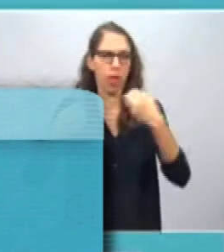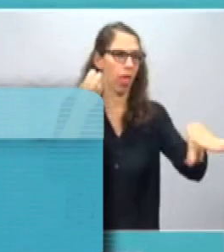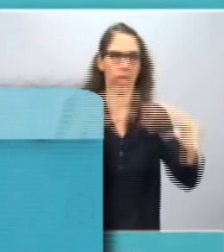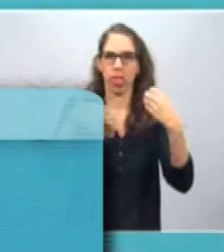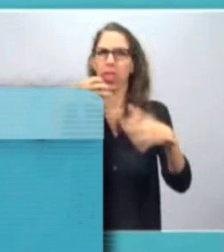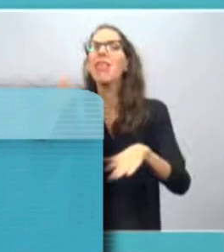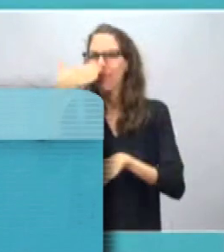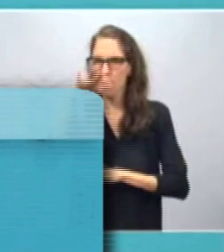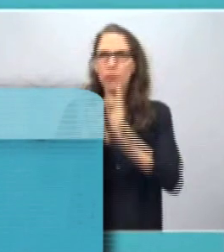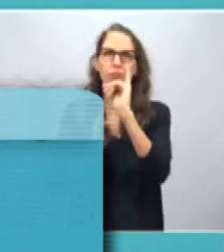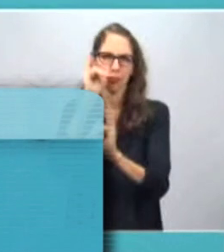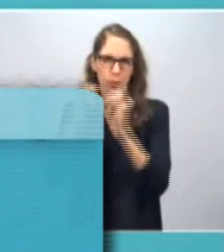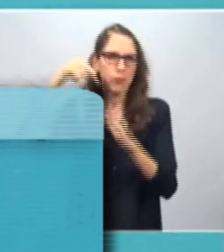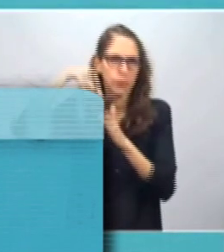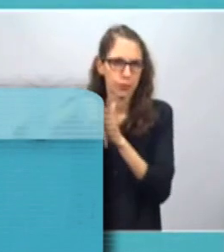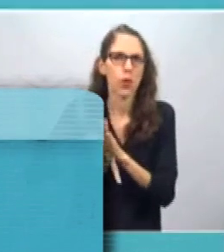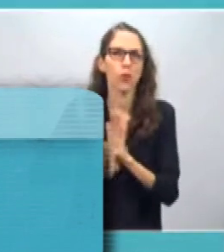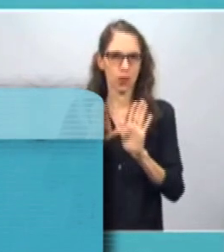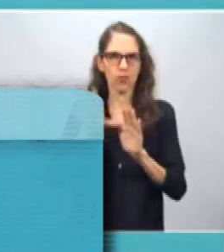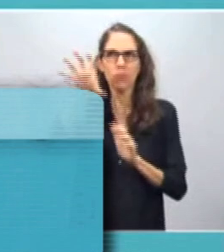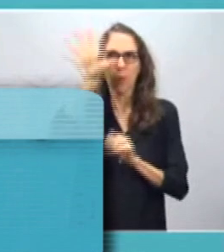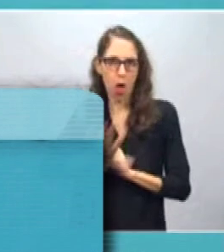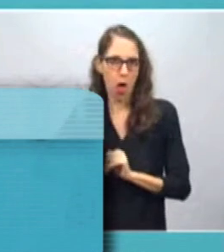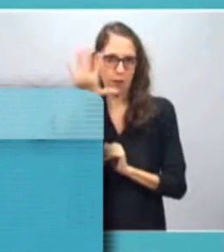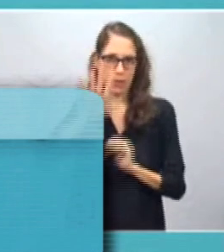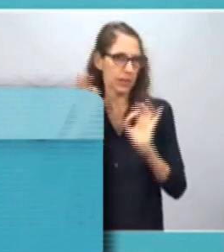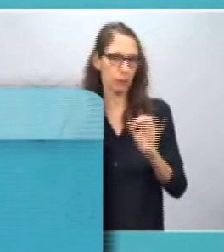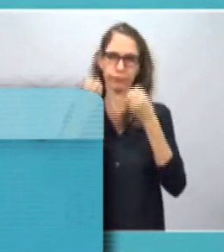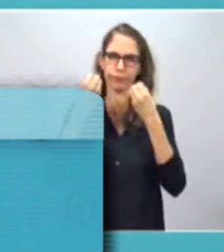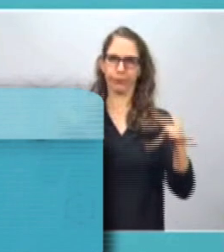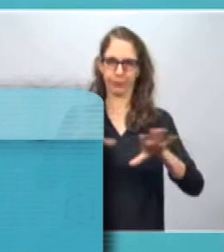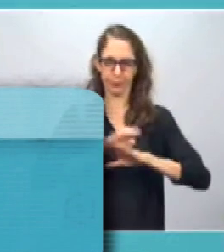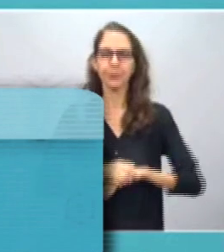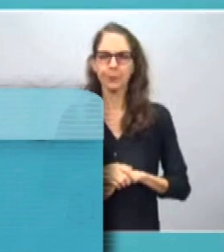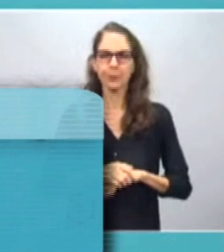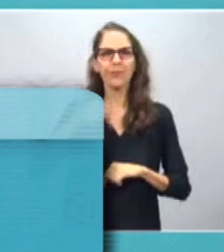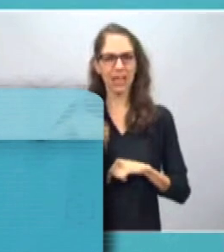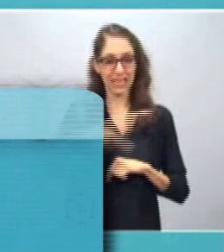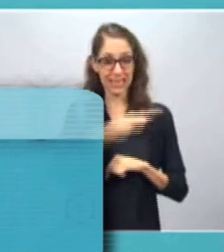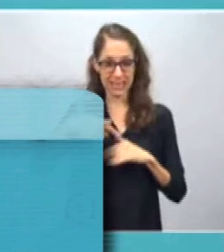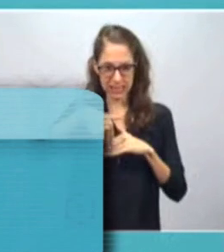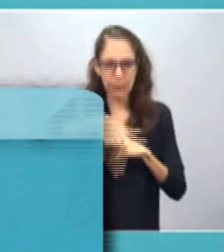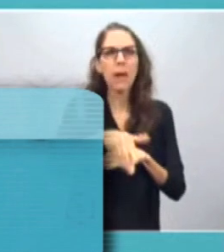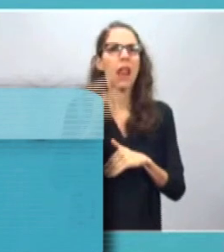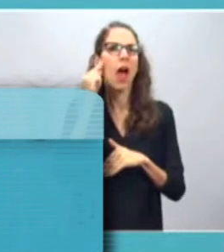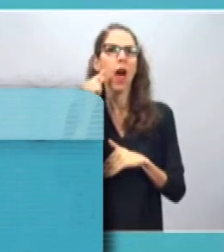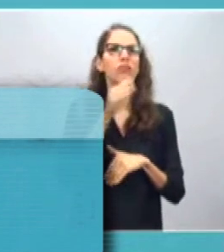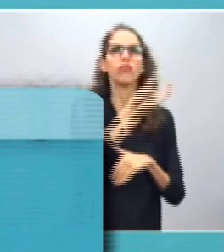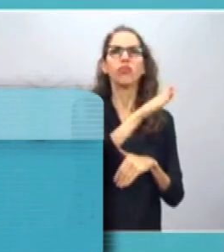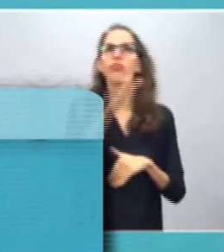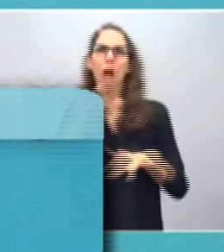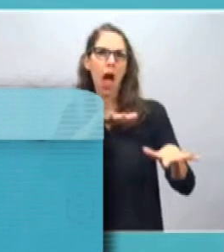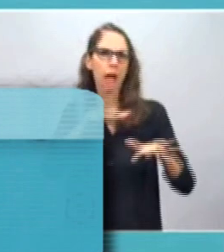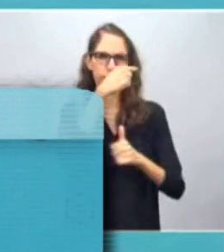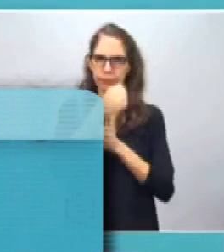las que después me voy a referir, en la provincia de Buenos Aires. Para esta semana tiene varias actividades previstas